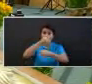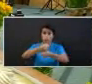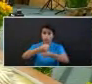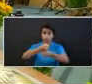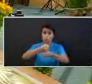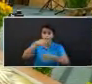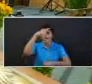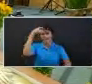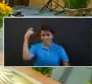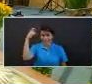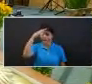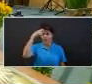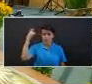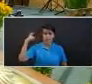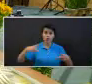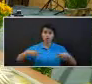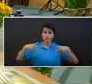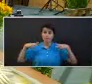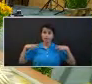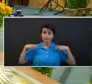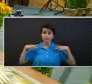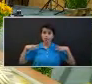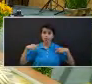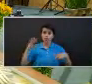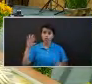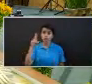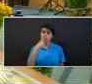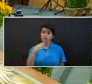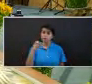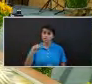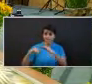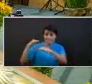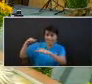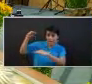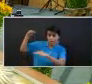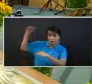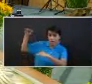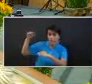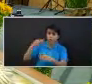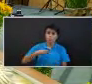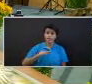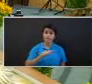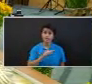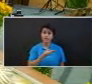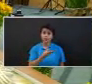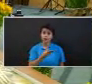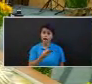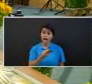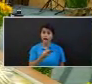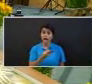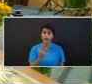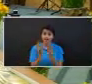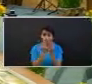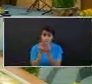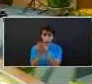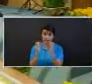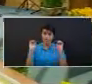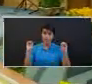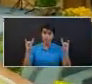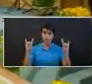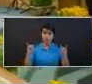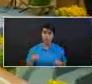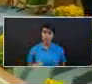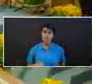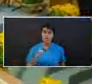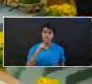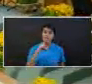durante 40 años trabajaron y vivieron. Sus hijos crecieron y los mandaron a estudiar a los Estados Unidos y